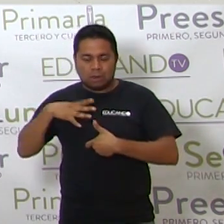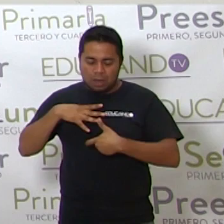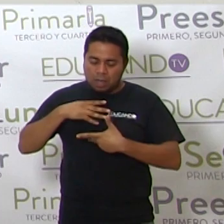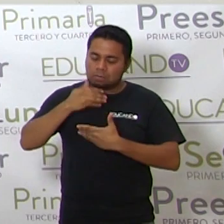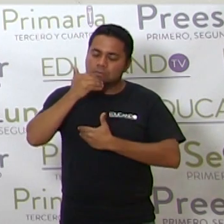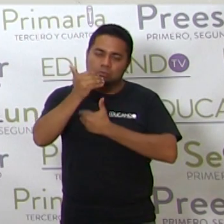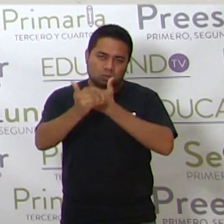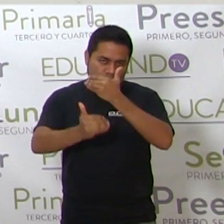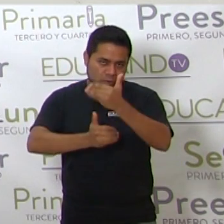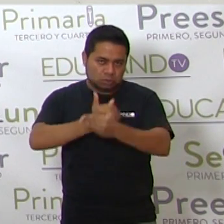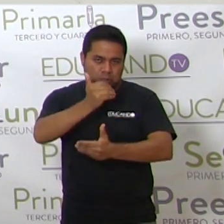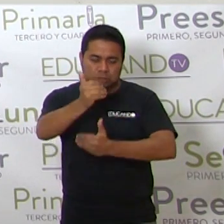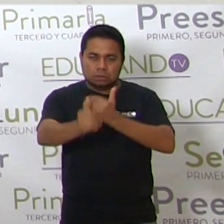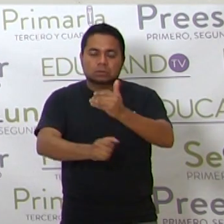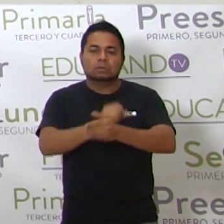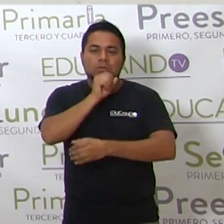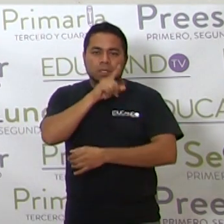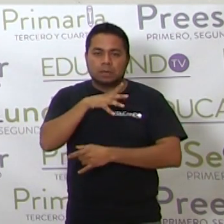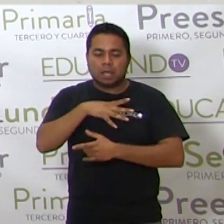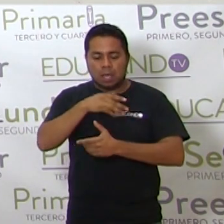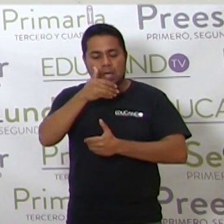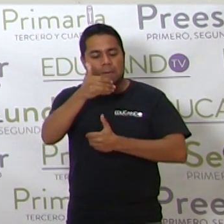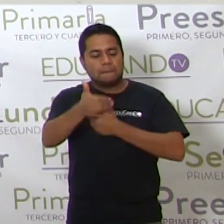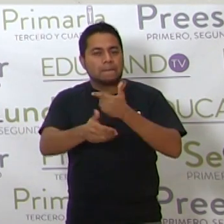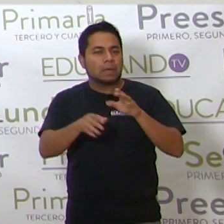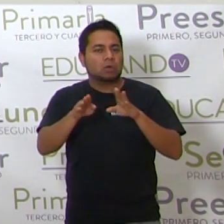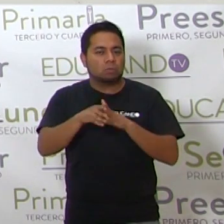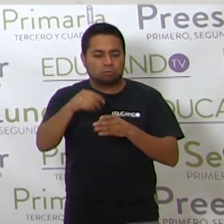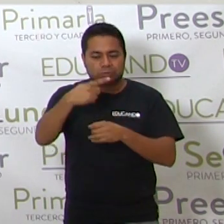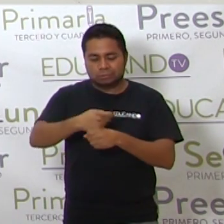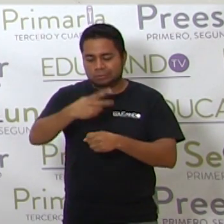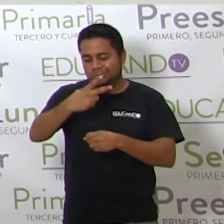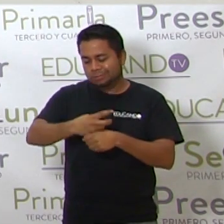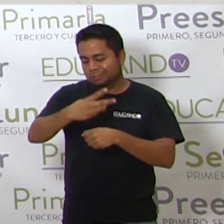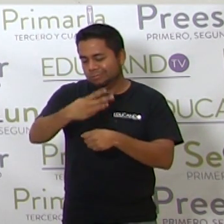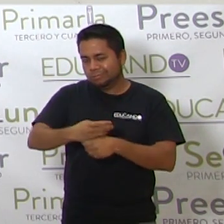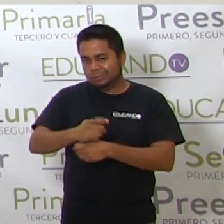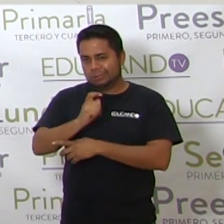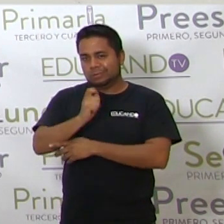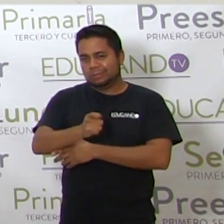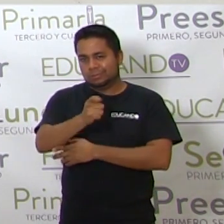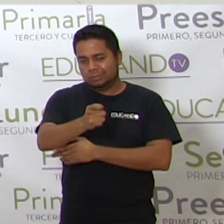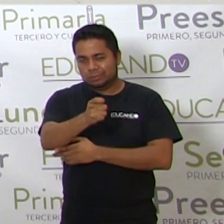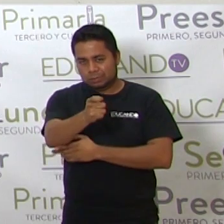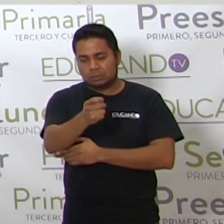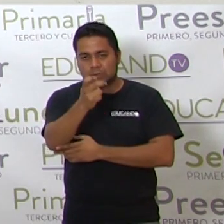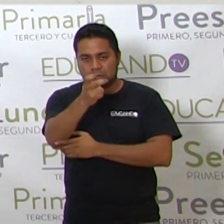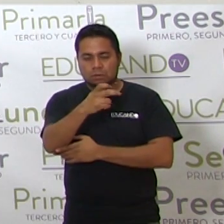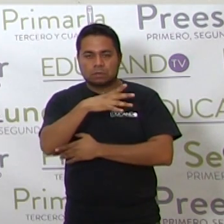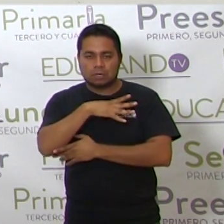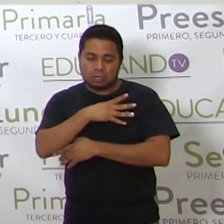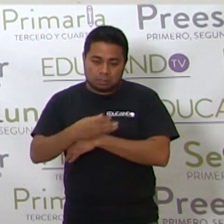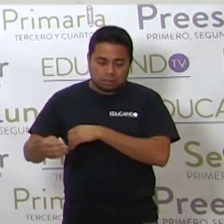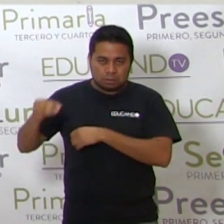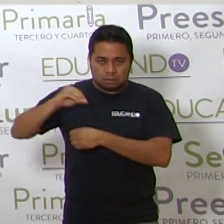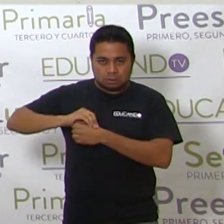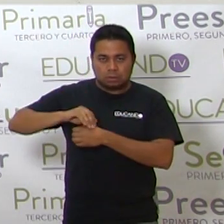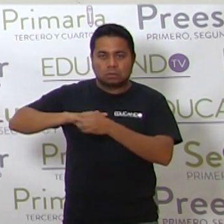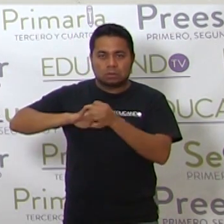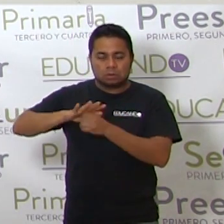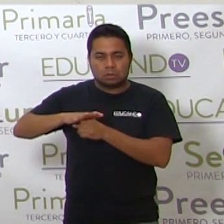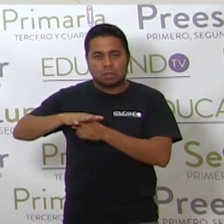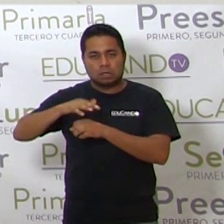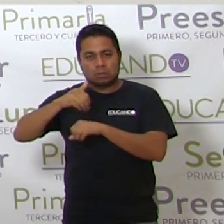proceso bien y lleva a pasos a seguir es por ello que vamos a enumerar cuál es el